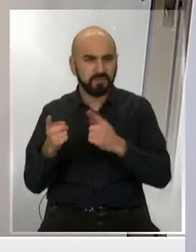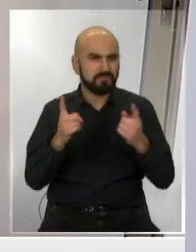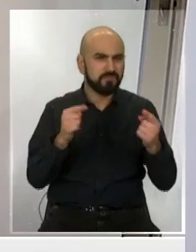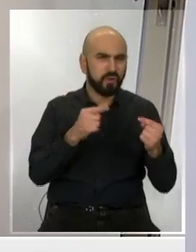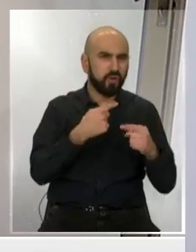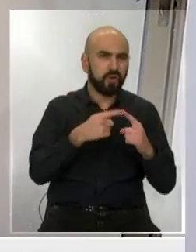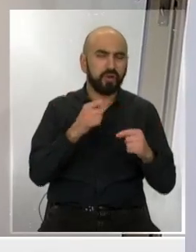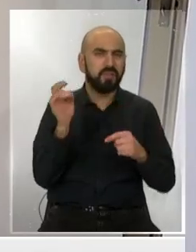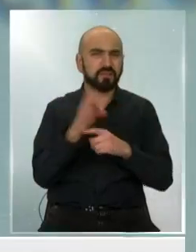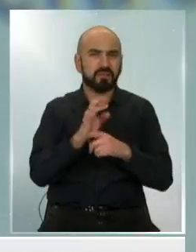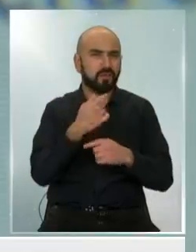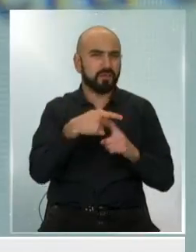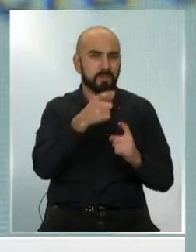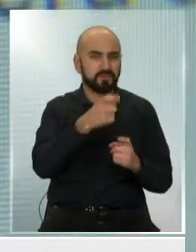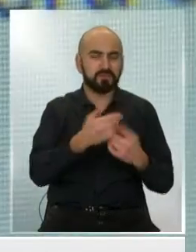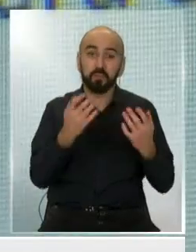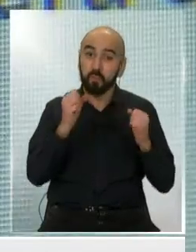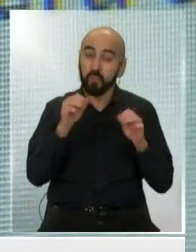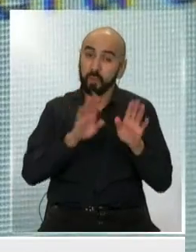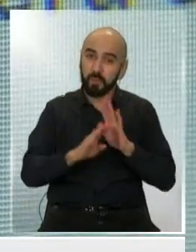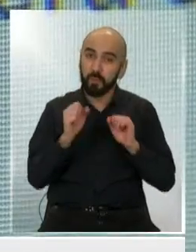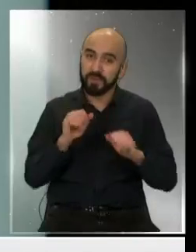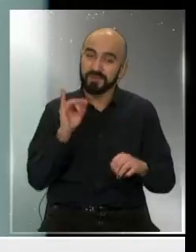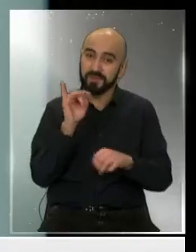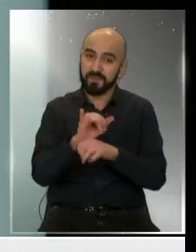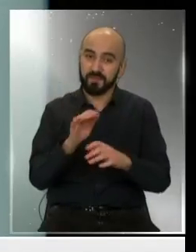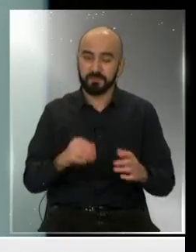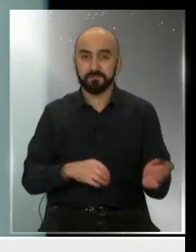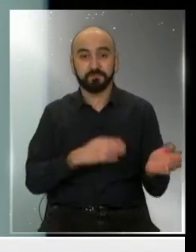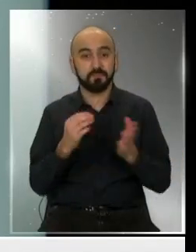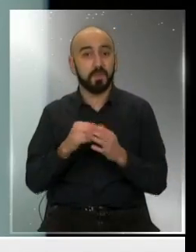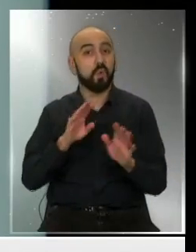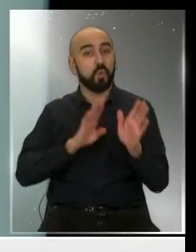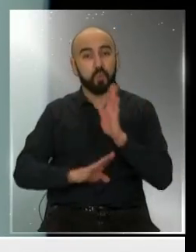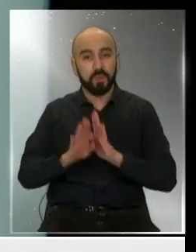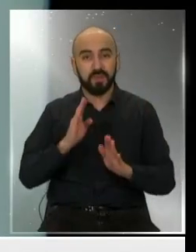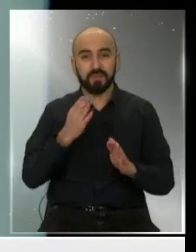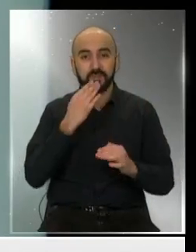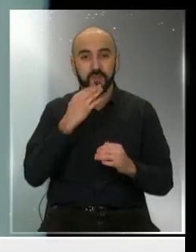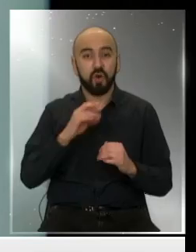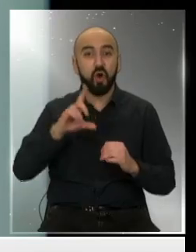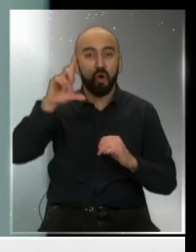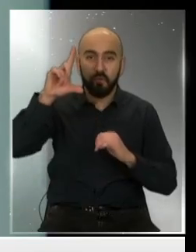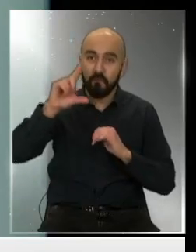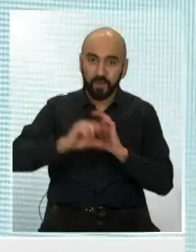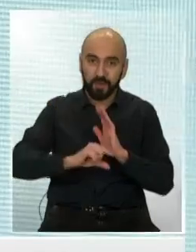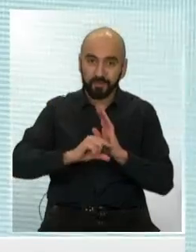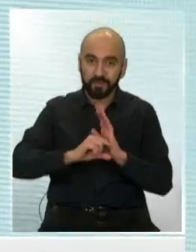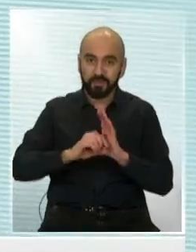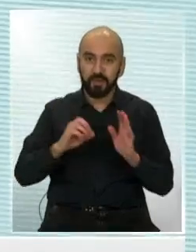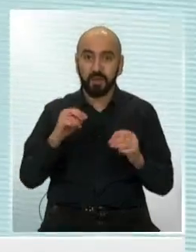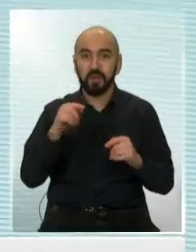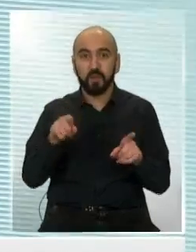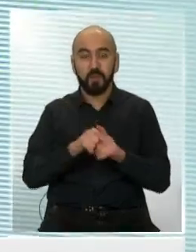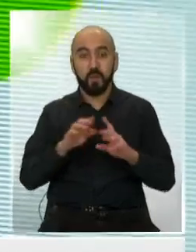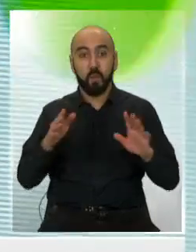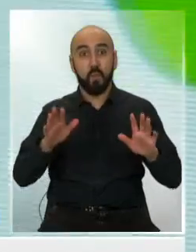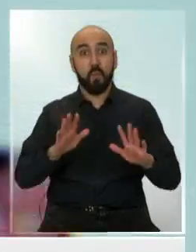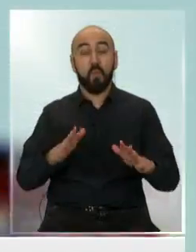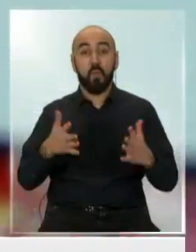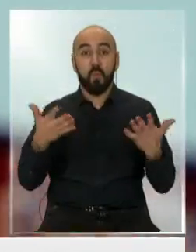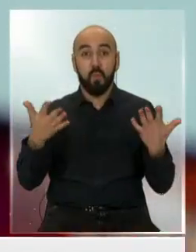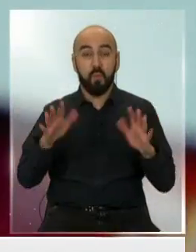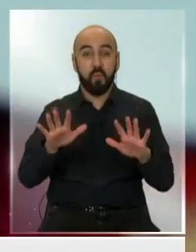producto de algún tipo de estafa. Sobre todo cuidarse de estas ofertas que muchas veces parecen milagrosas respecto a